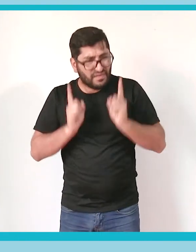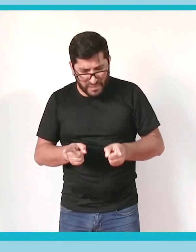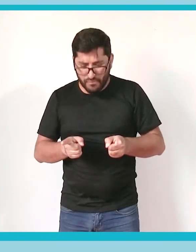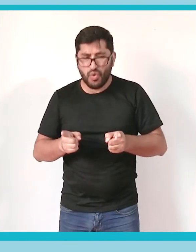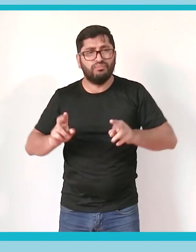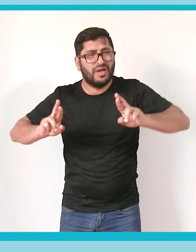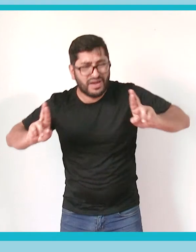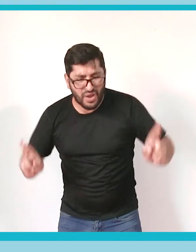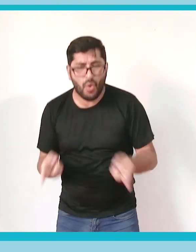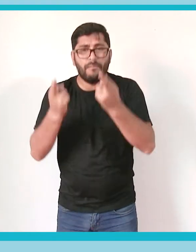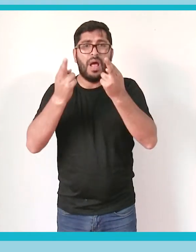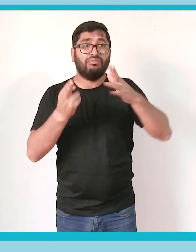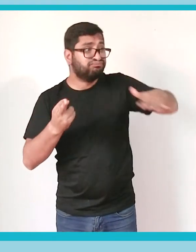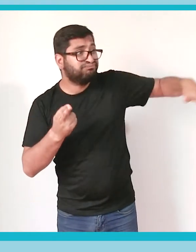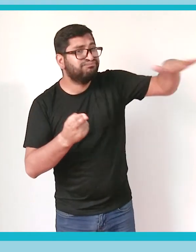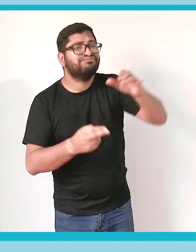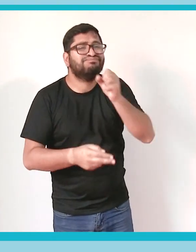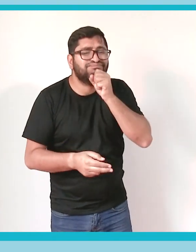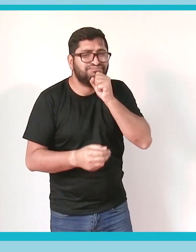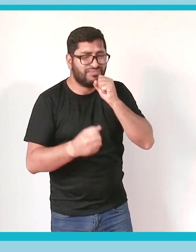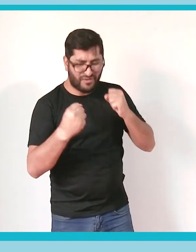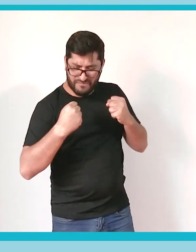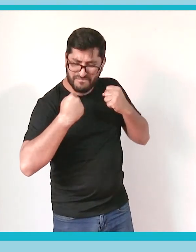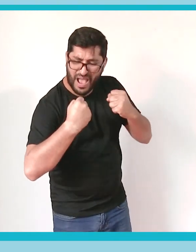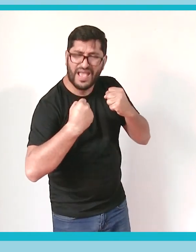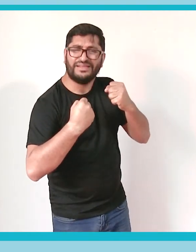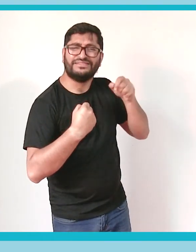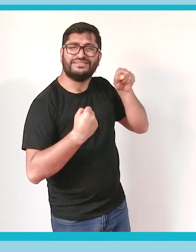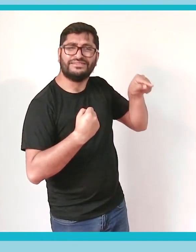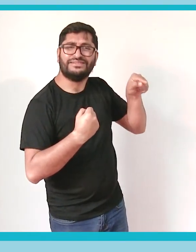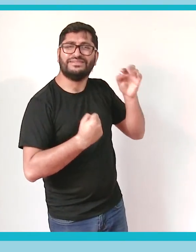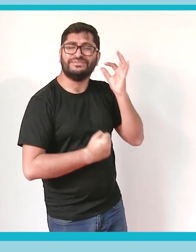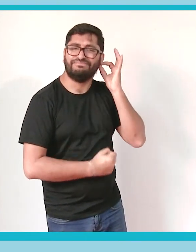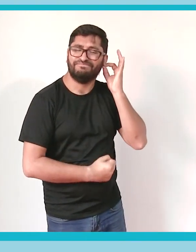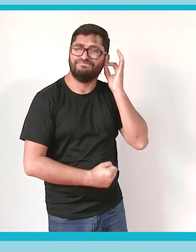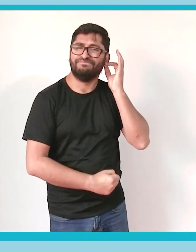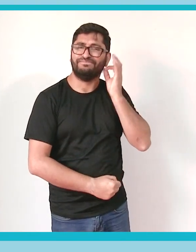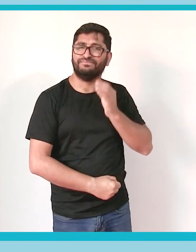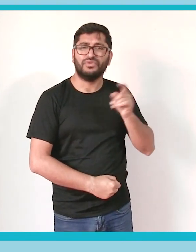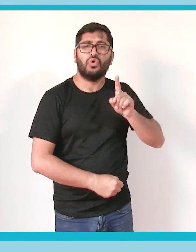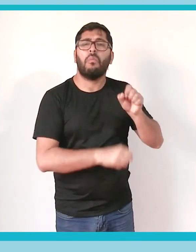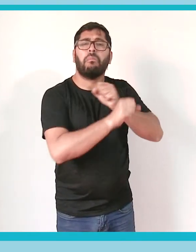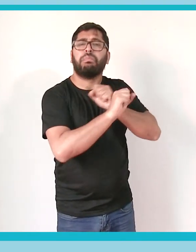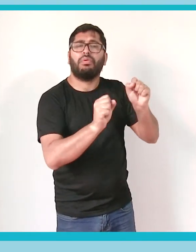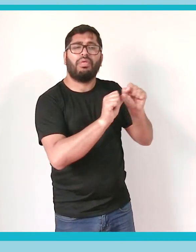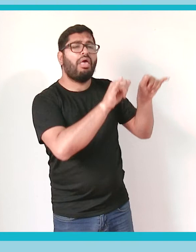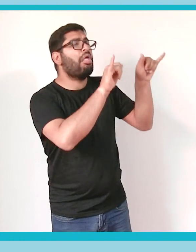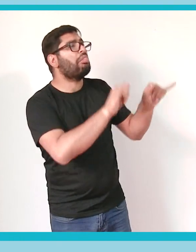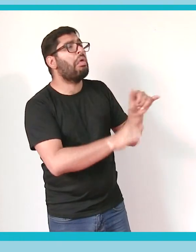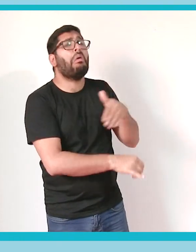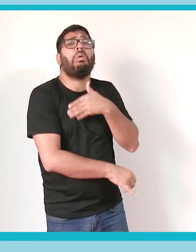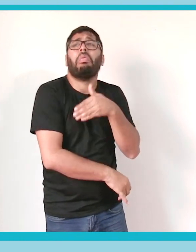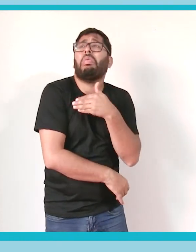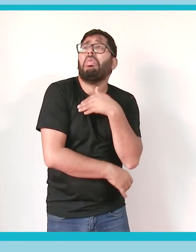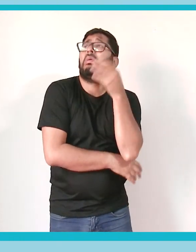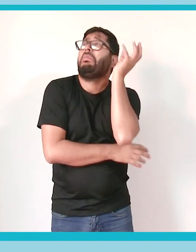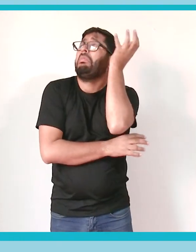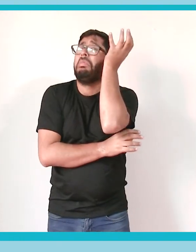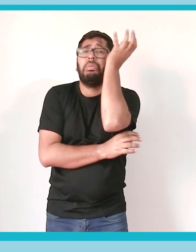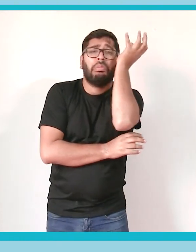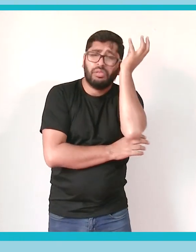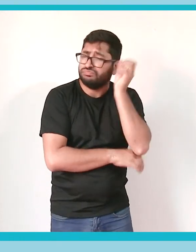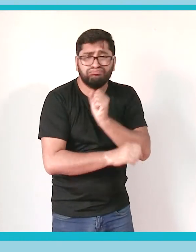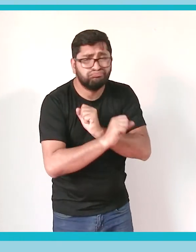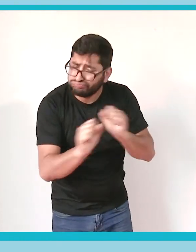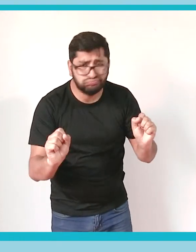tenemos que rescatar de los abuelos es su fortaleza y no quedarnos en